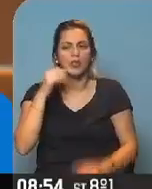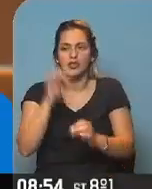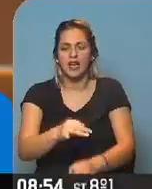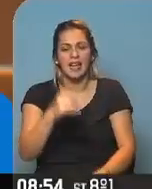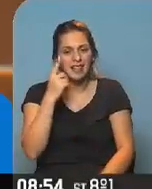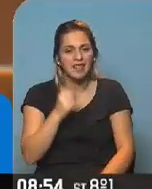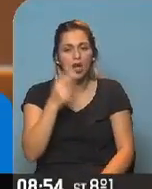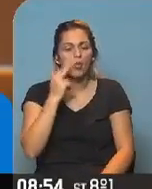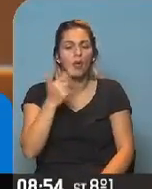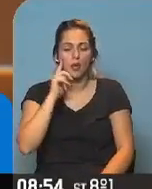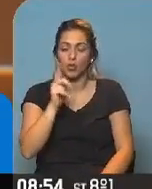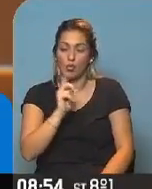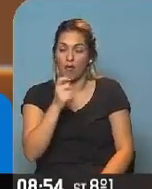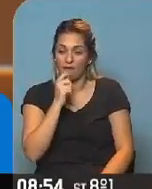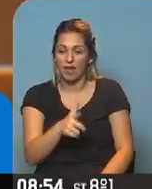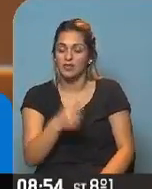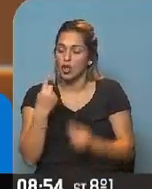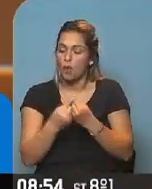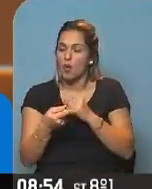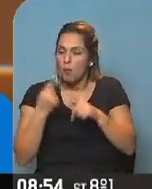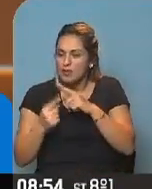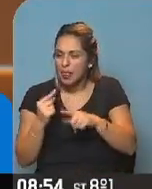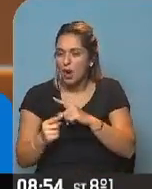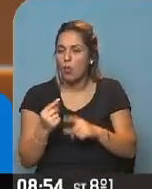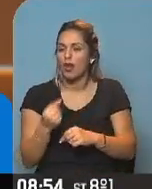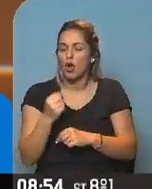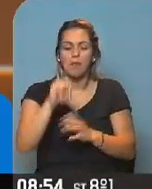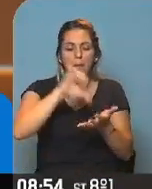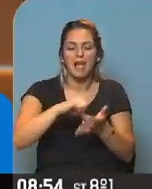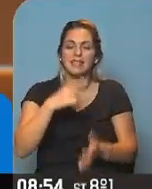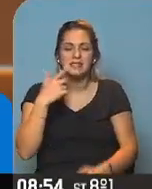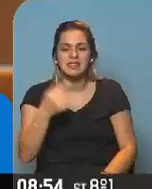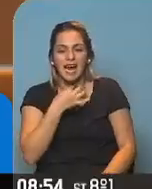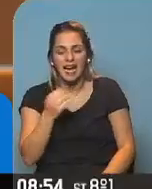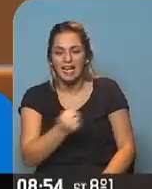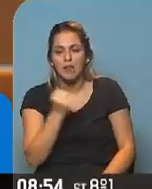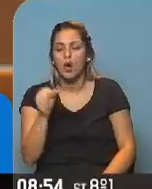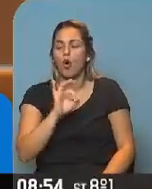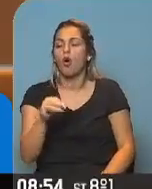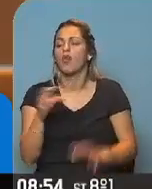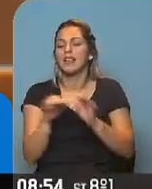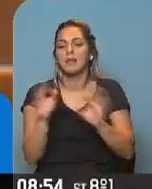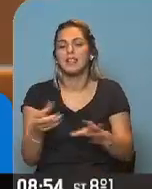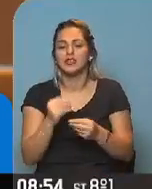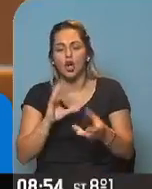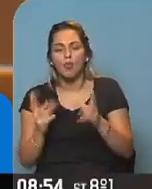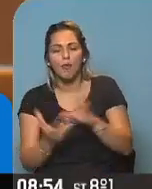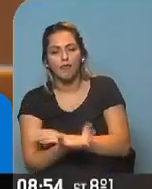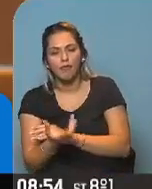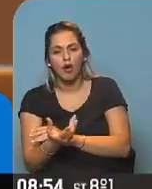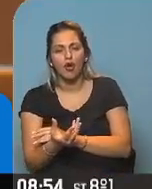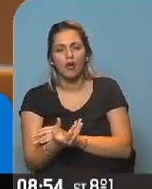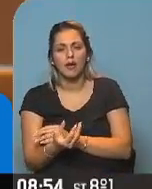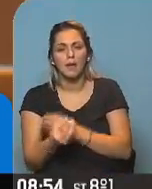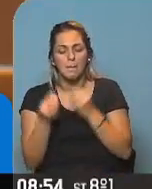no ha sido fácil sobre todo ponerse de acuerdo no esté qué país queremos y qué independencia vamos a poner como